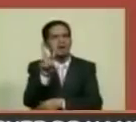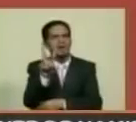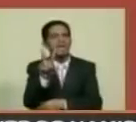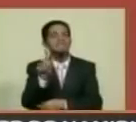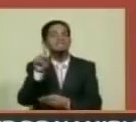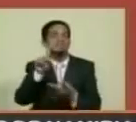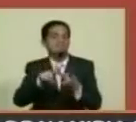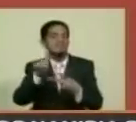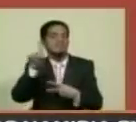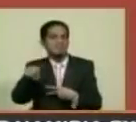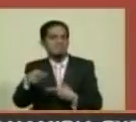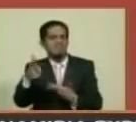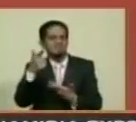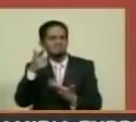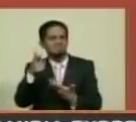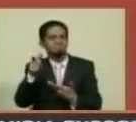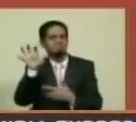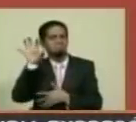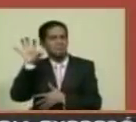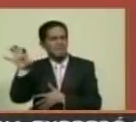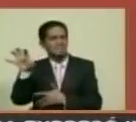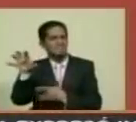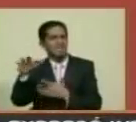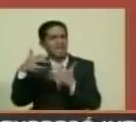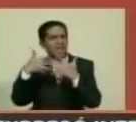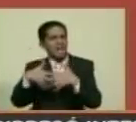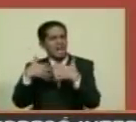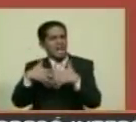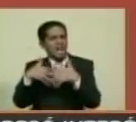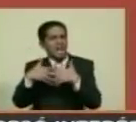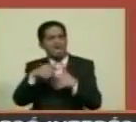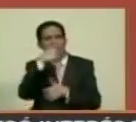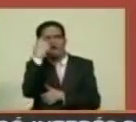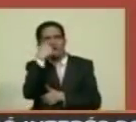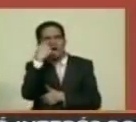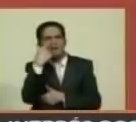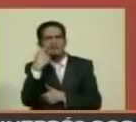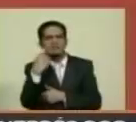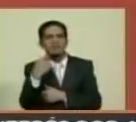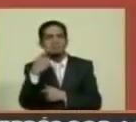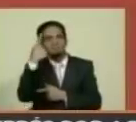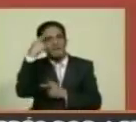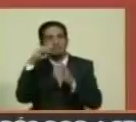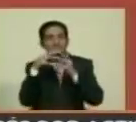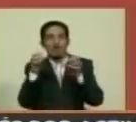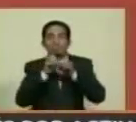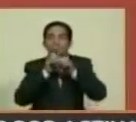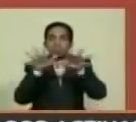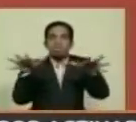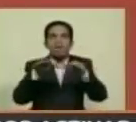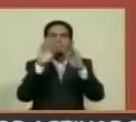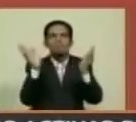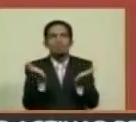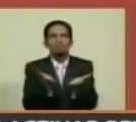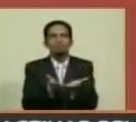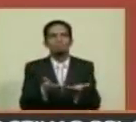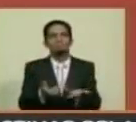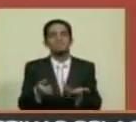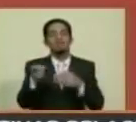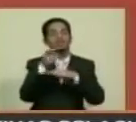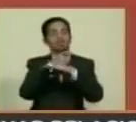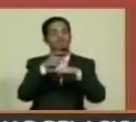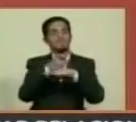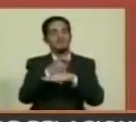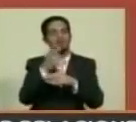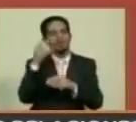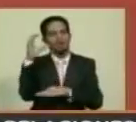principal productor de cocaína del mundo entero. Tremendos vecinos nos gastamos en el caso del gobierno de derecha de Colombia.